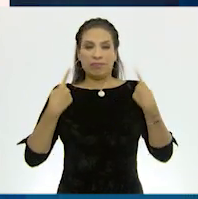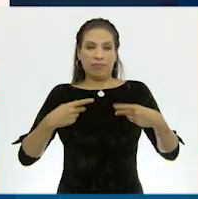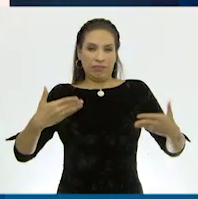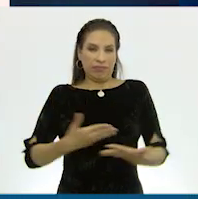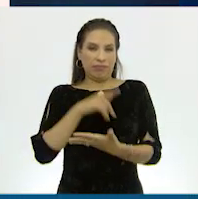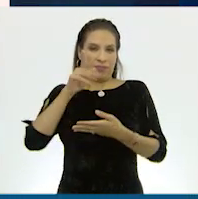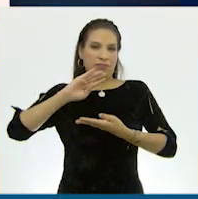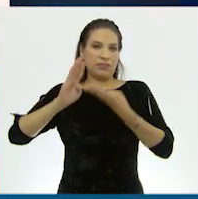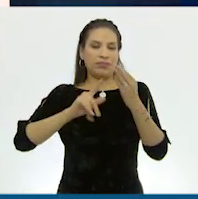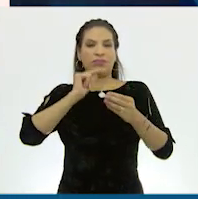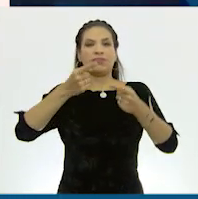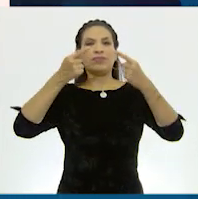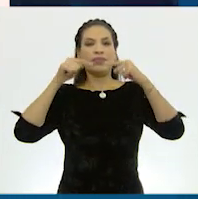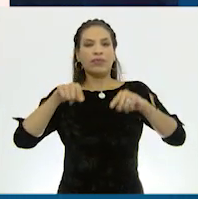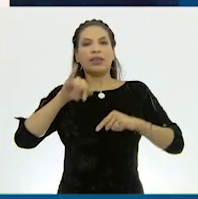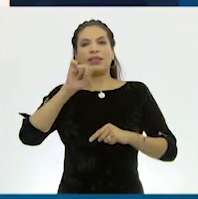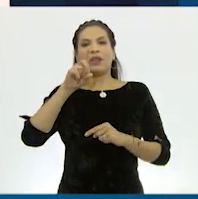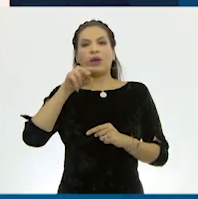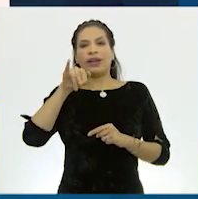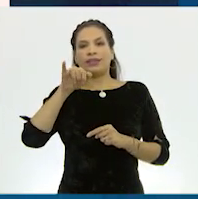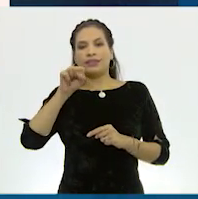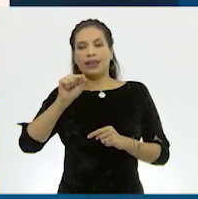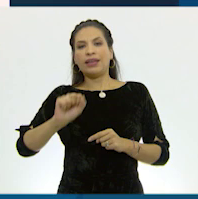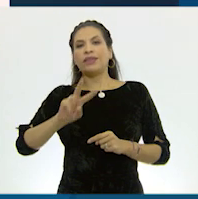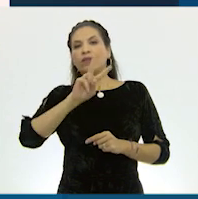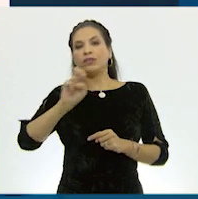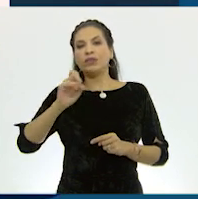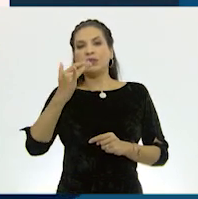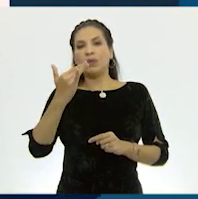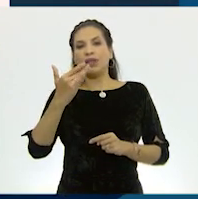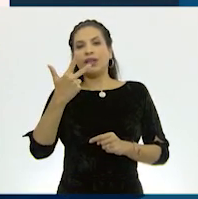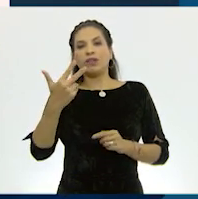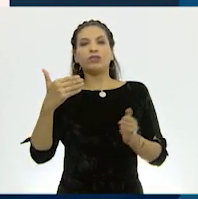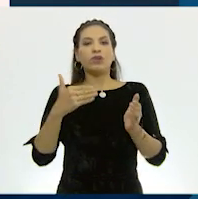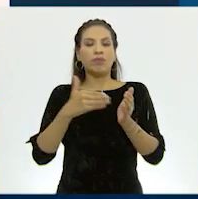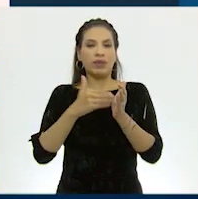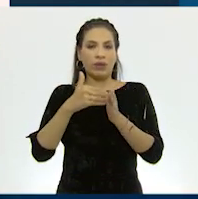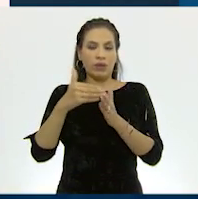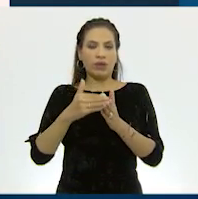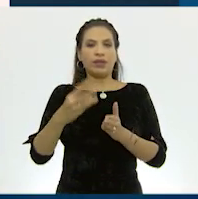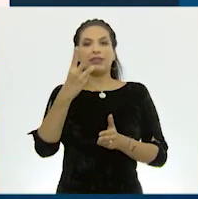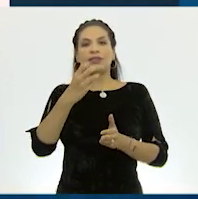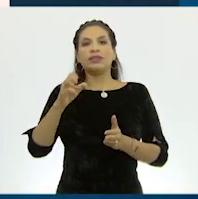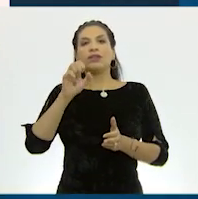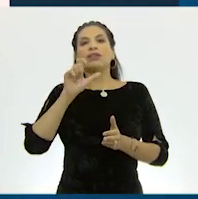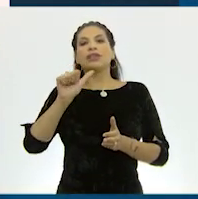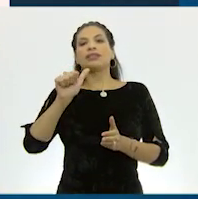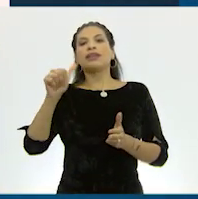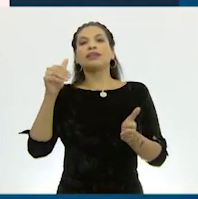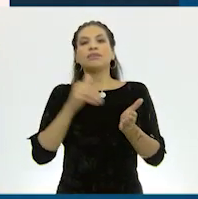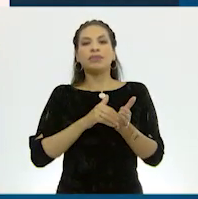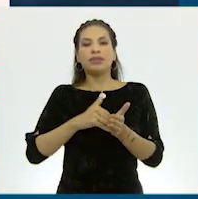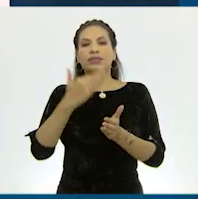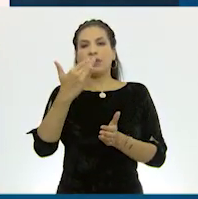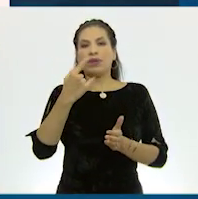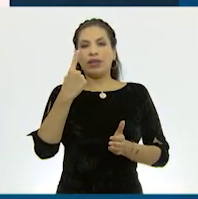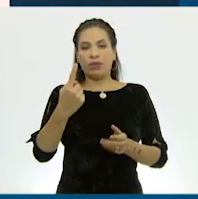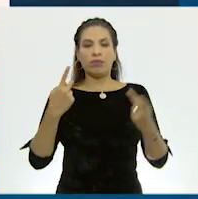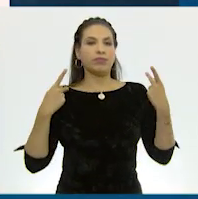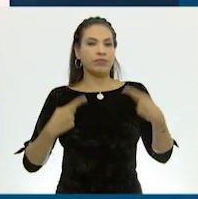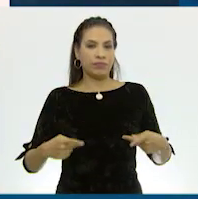En la lista le siguen Indonesia con 258 millones 316 mil 51